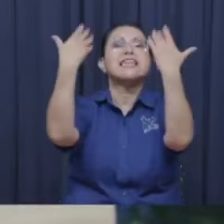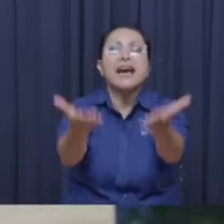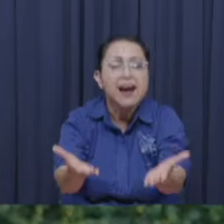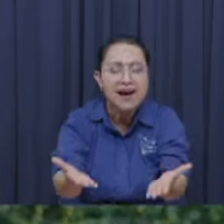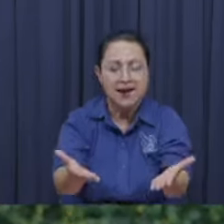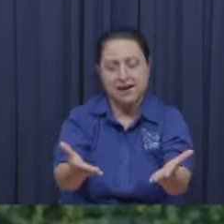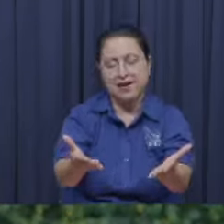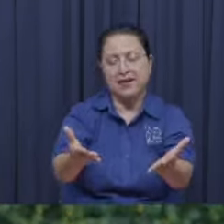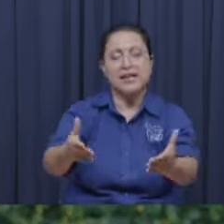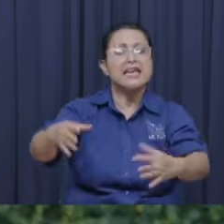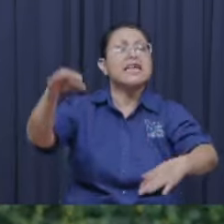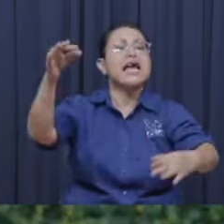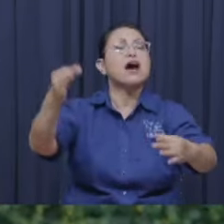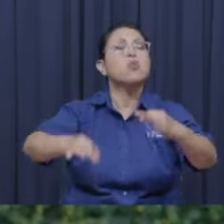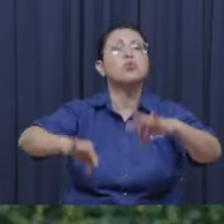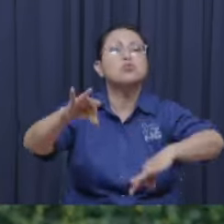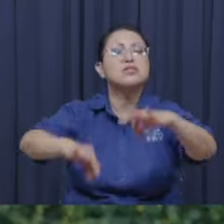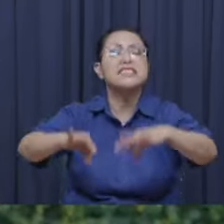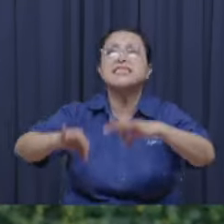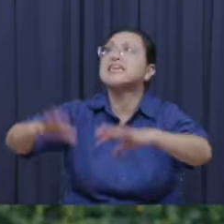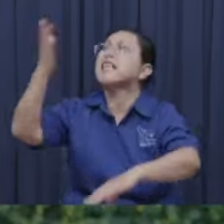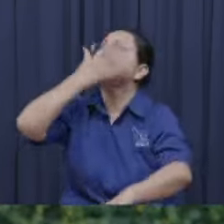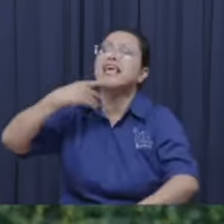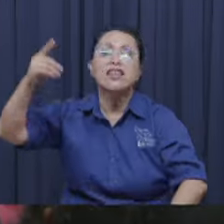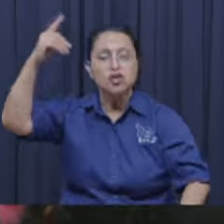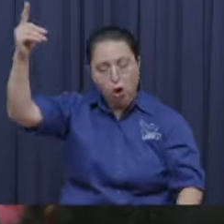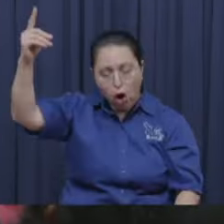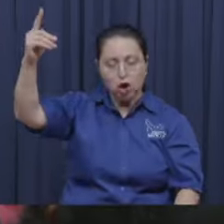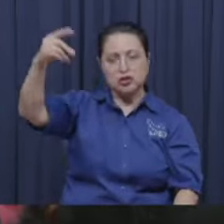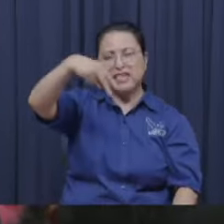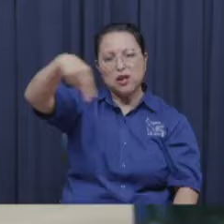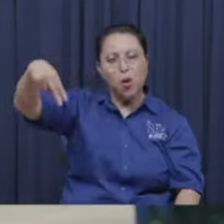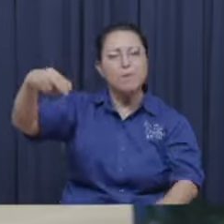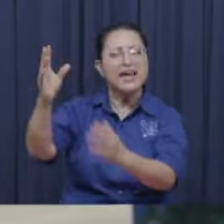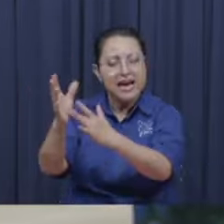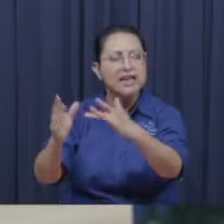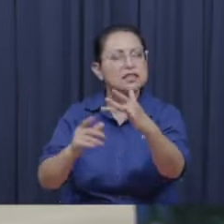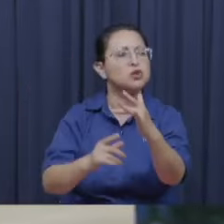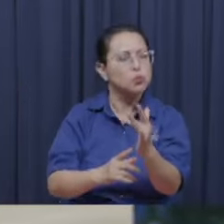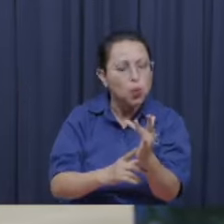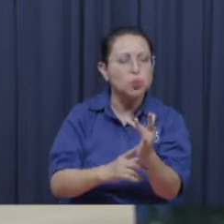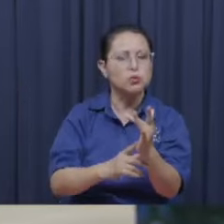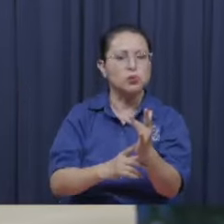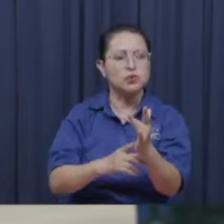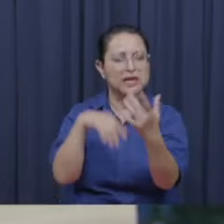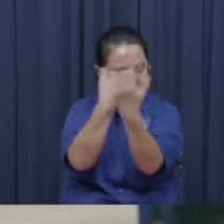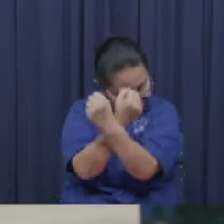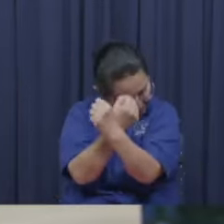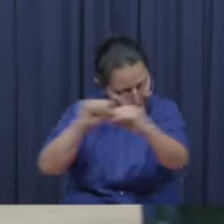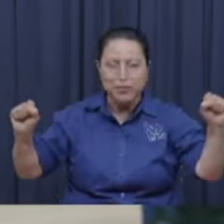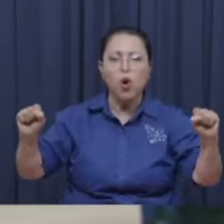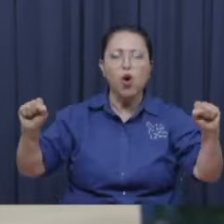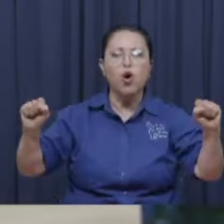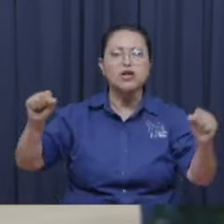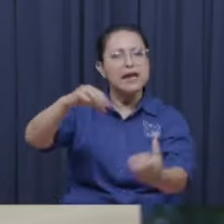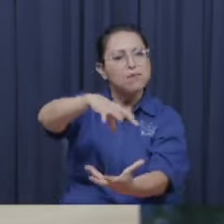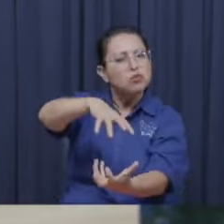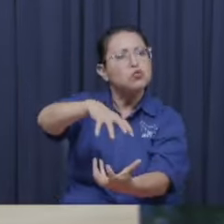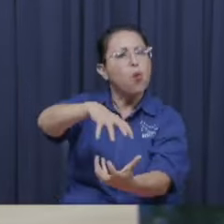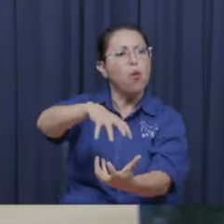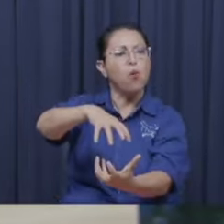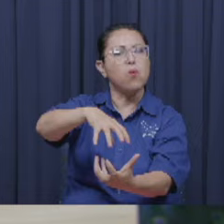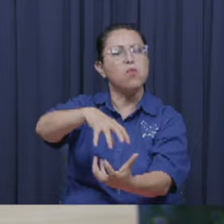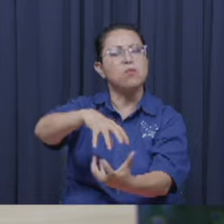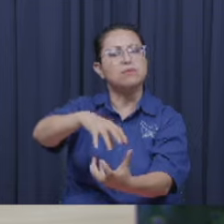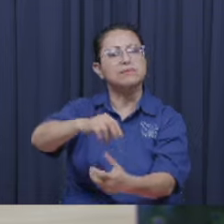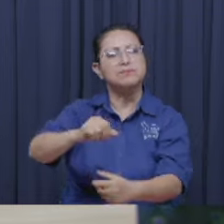esperanza es la justicia de Dios sobre la tierra, que se llama Jesucristo. Denle un aplauso al Rey bendito. Ahora, quiero